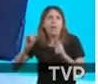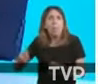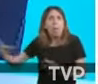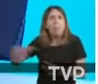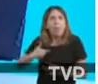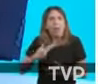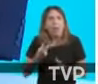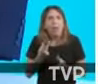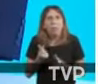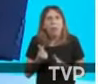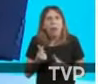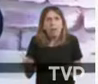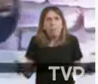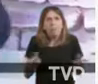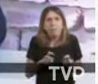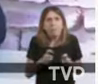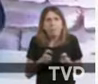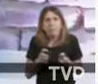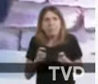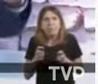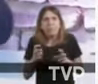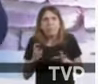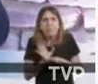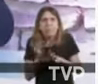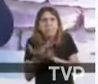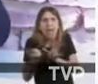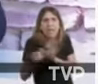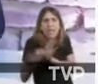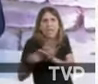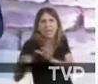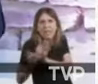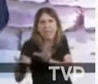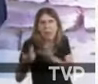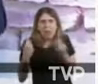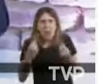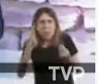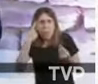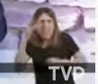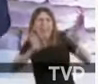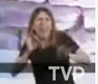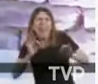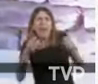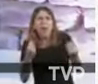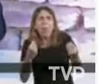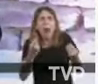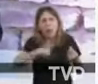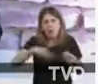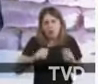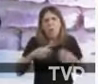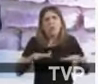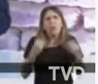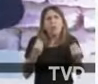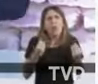En ese sentido, creo que cabe revisar la estrategia si este es el cuadro, en qué casillero estamos hoy para obtener lo